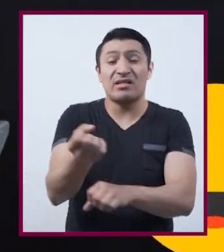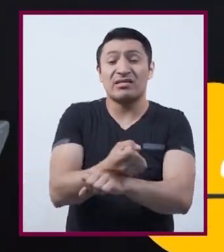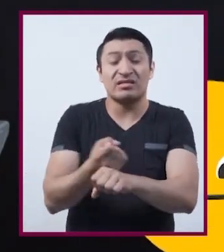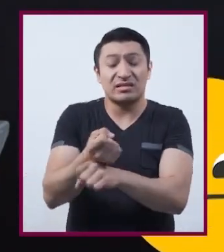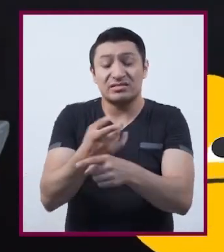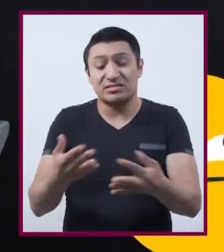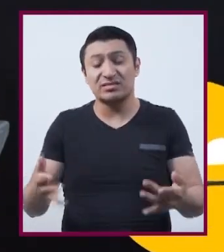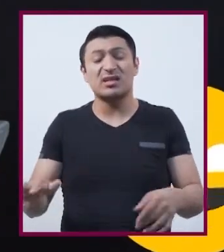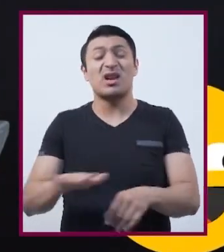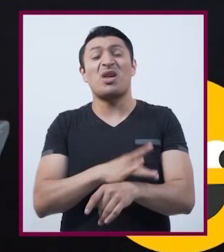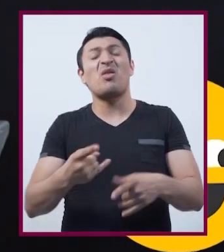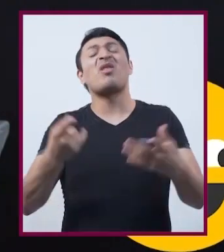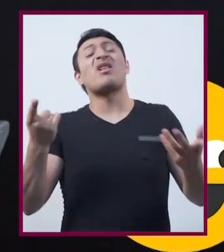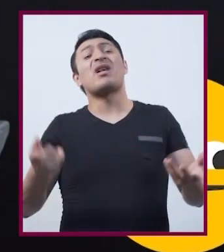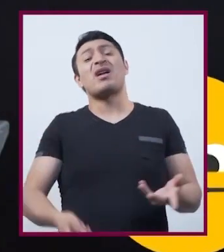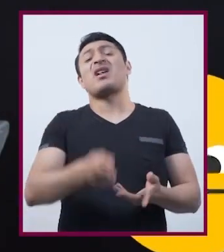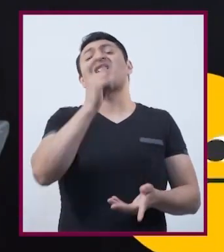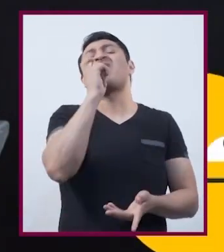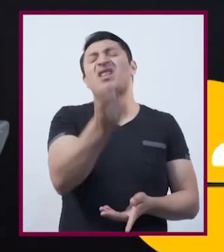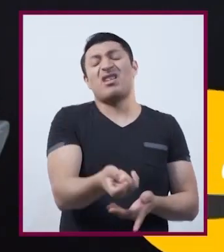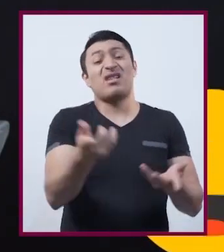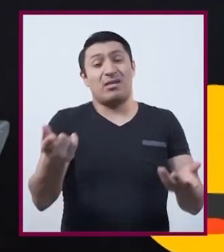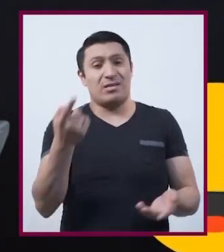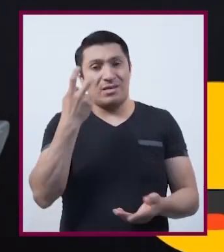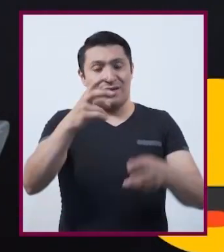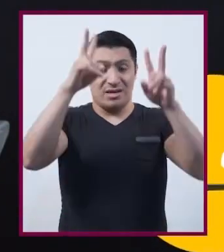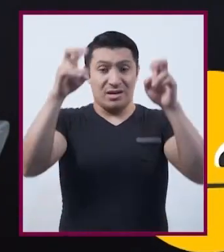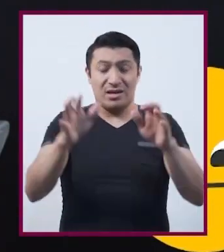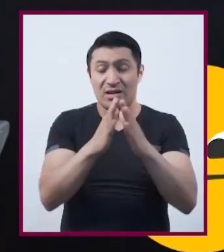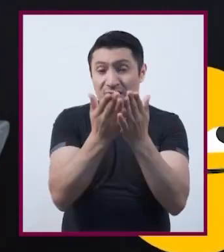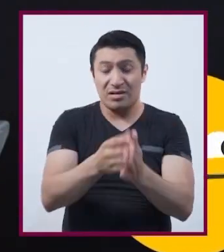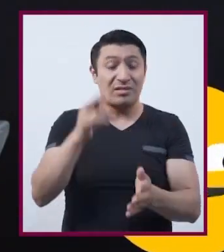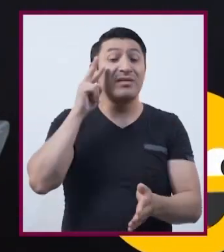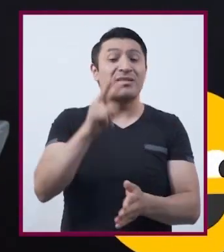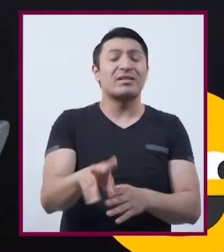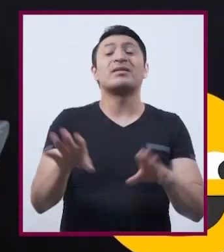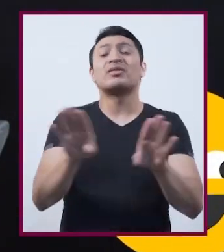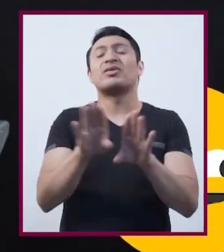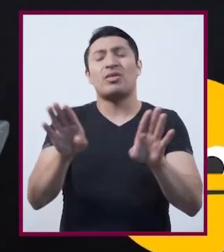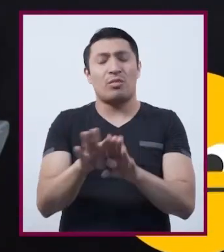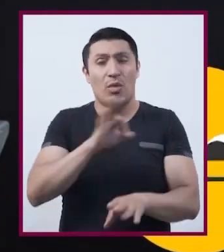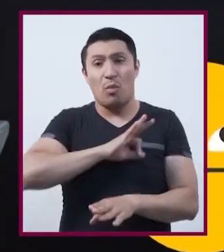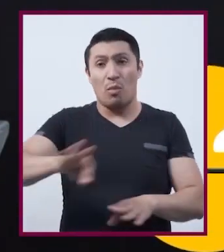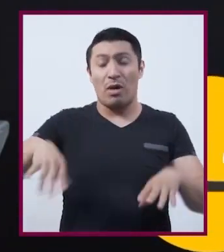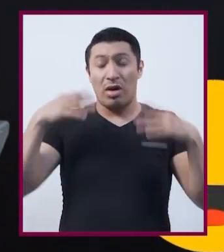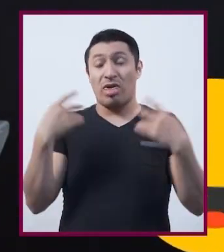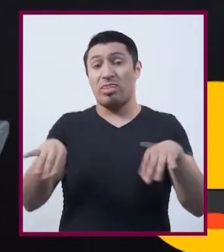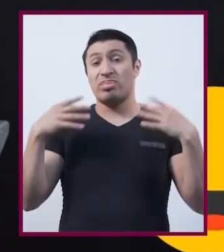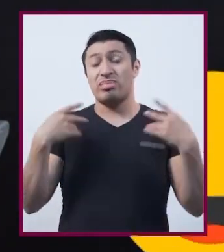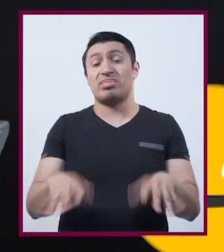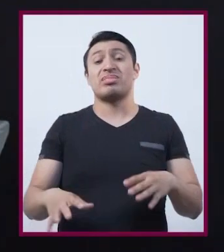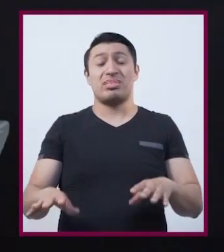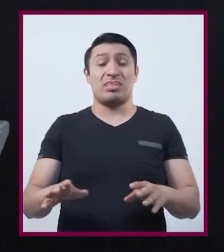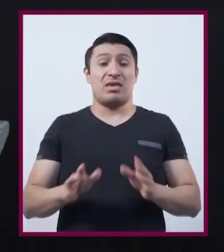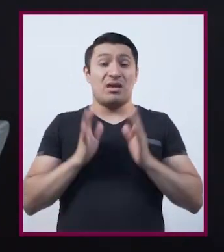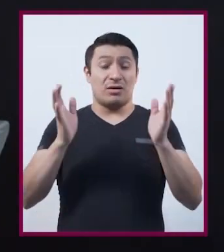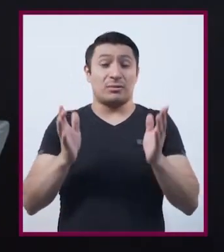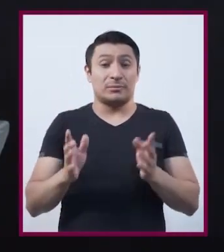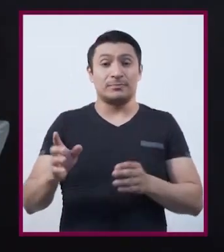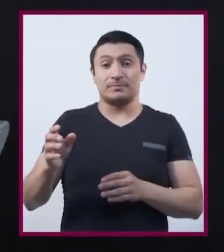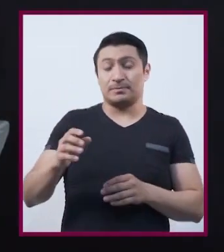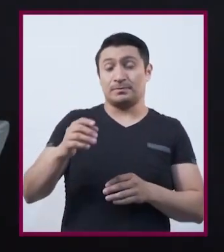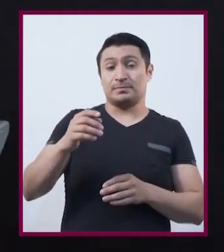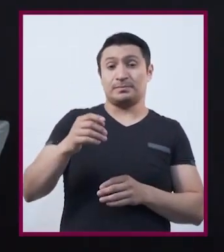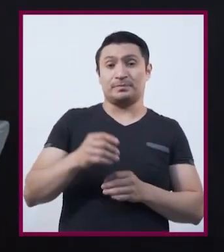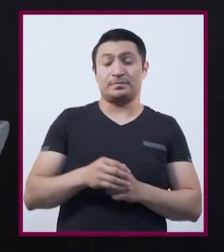hemos visto, capaz de causar conmoción. En nuestro caso y para ti, en Conciencia Histórica, vamos a dejar de lado los apasionamientos